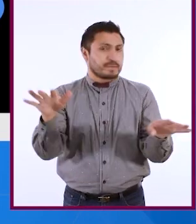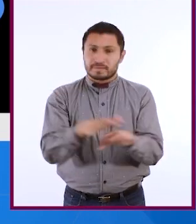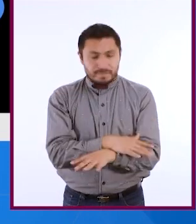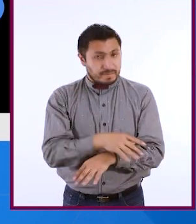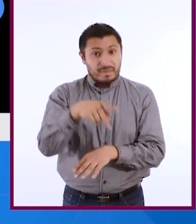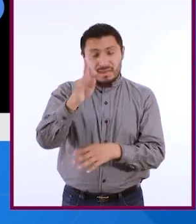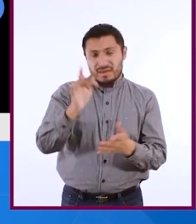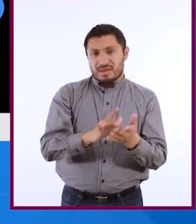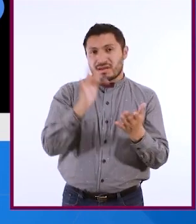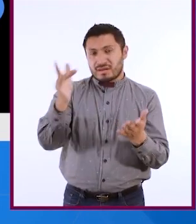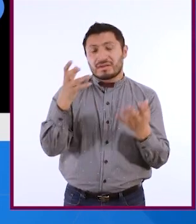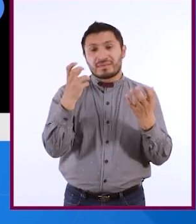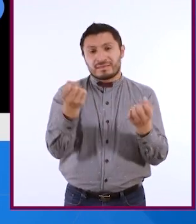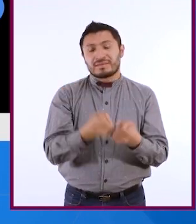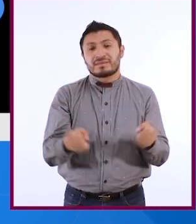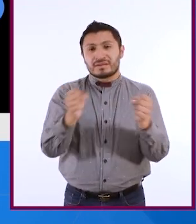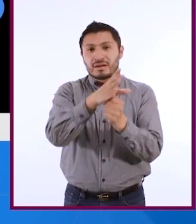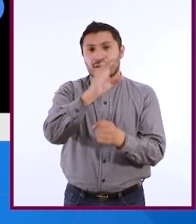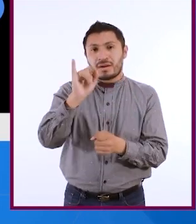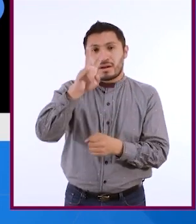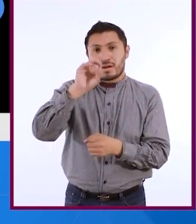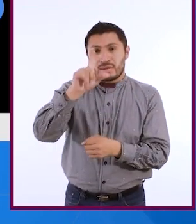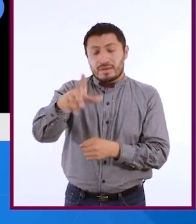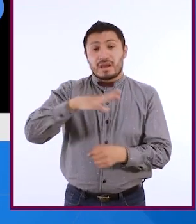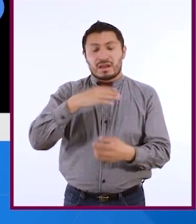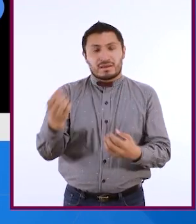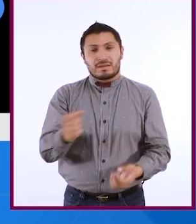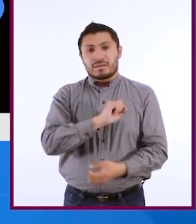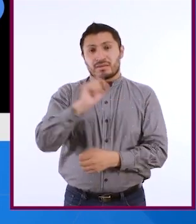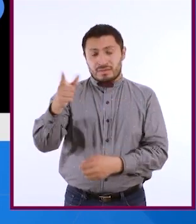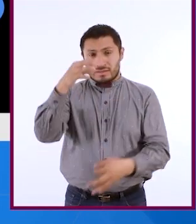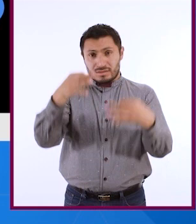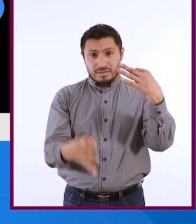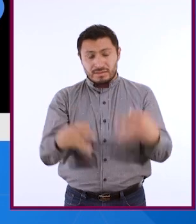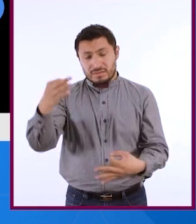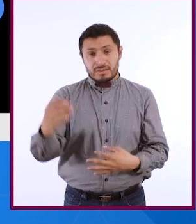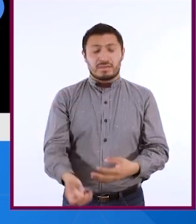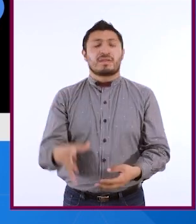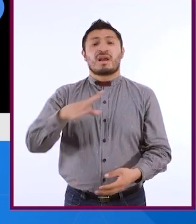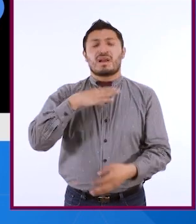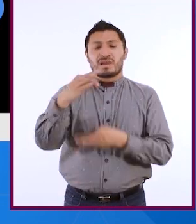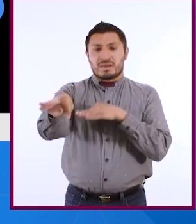la sociedad civil llevó litigios ante la Suprema Corte y que se hizo un trabajo muy profundo